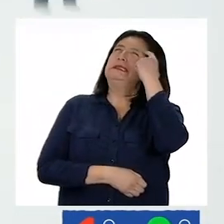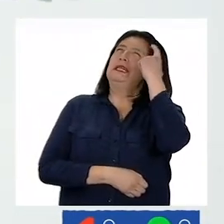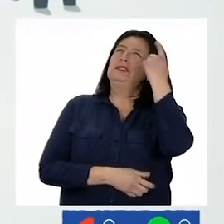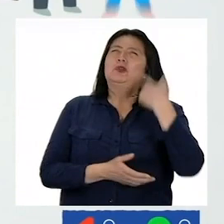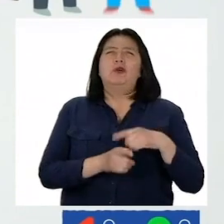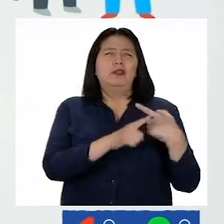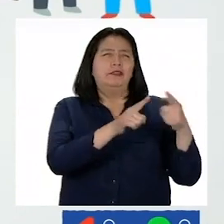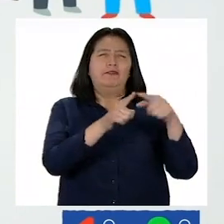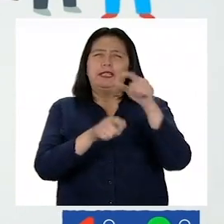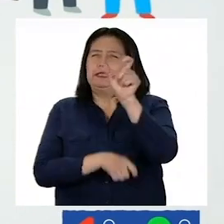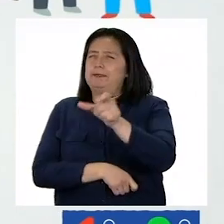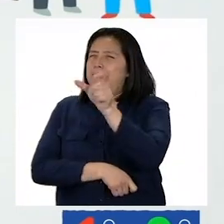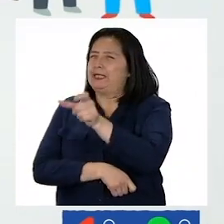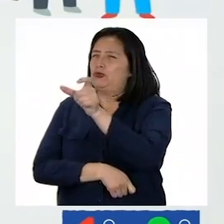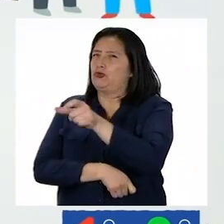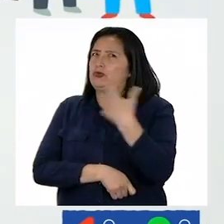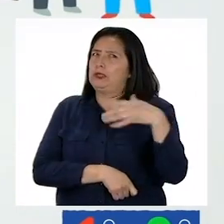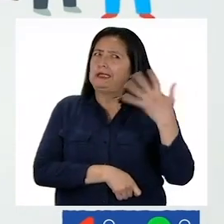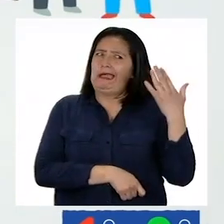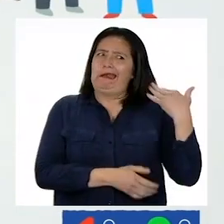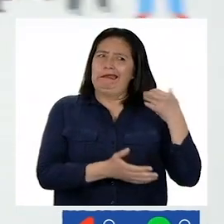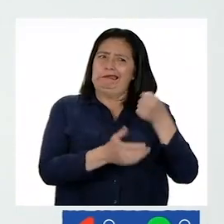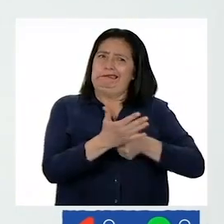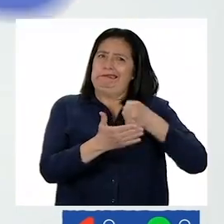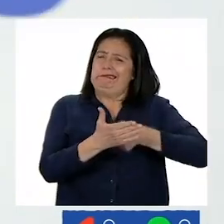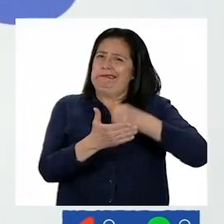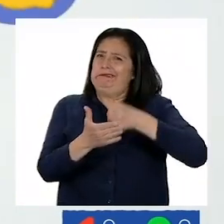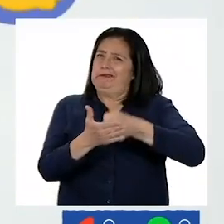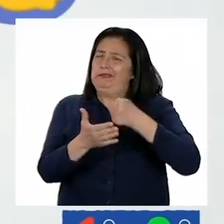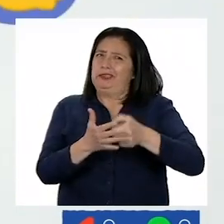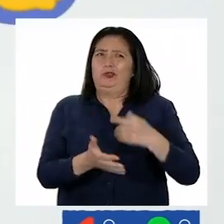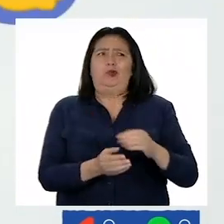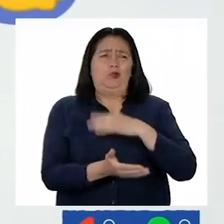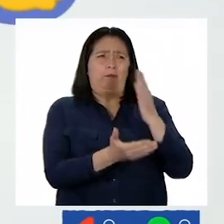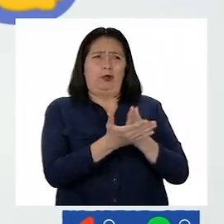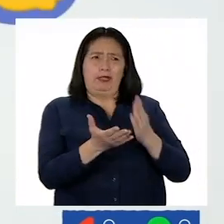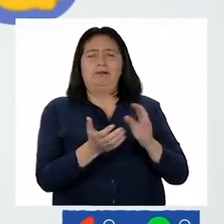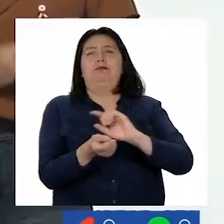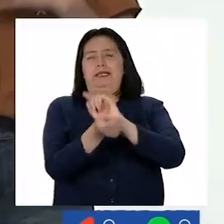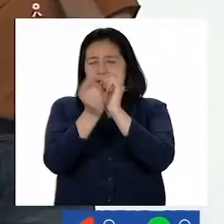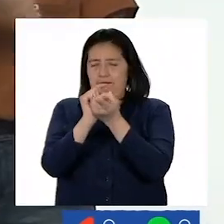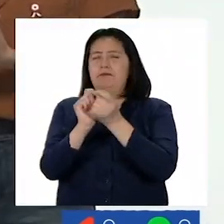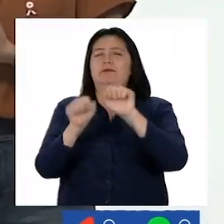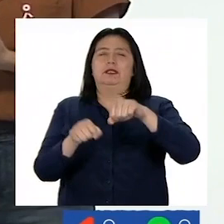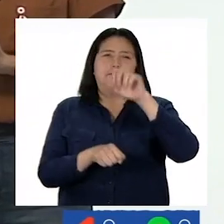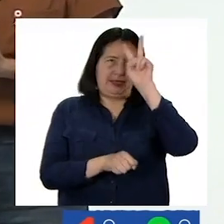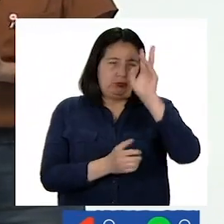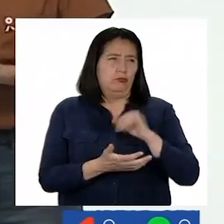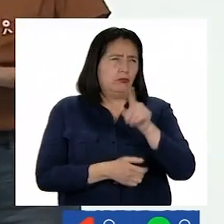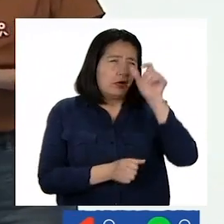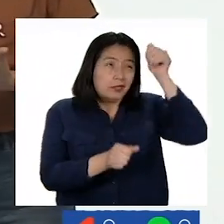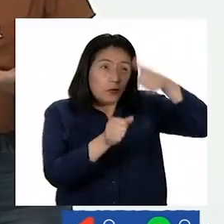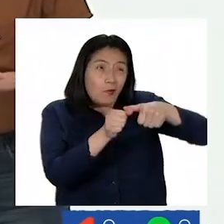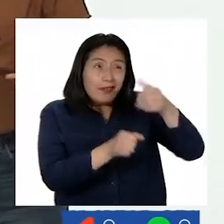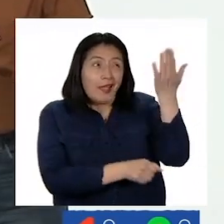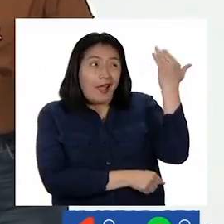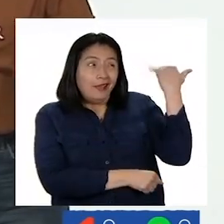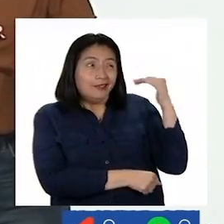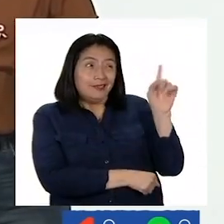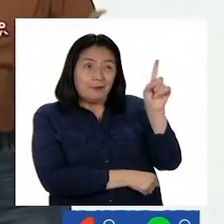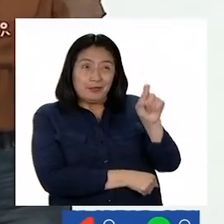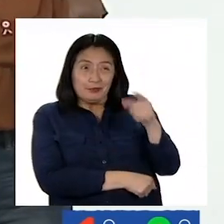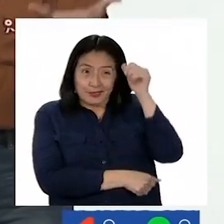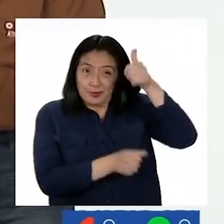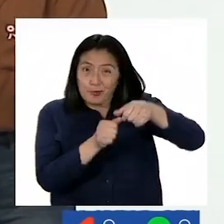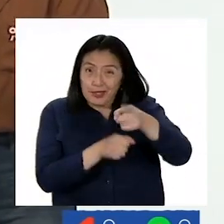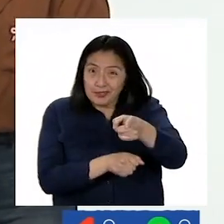de diferentes personas que han luchado contra las adversidades para cambiar el Perú. ¿Recuerda la pregunta que hicimos hace unos